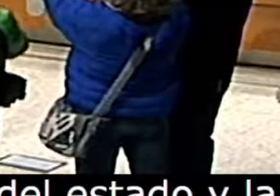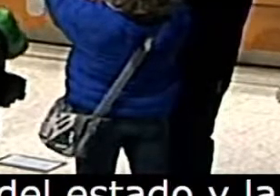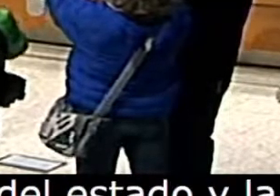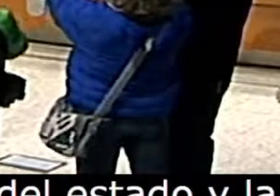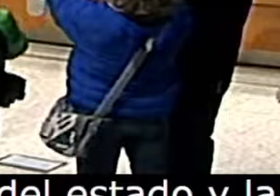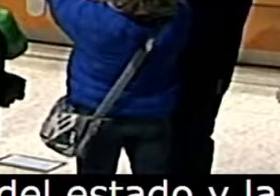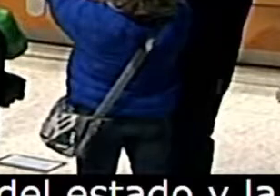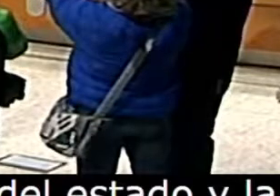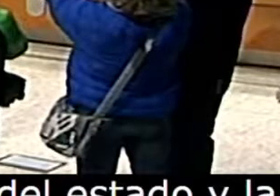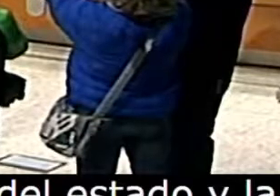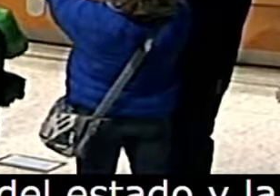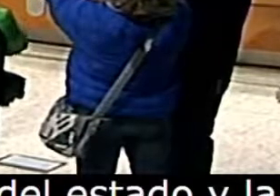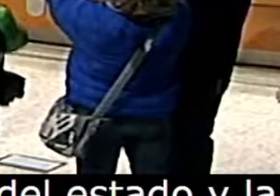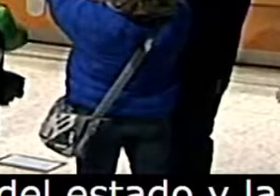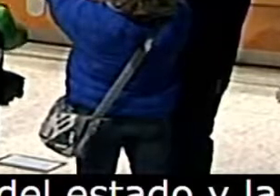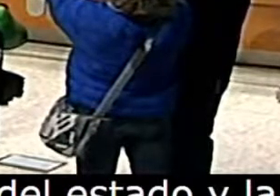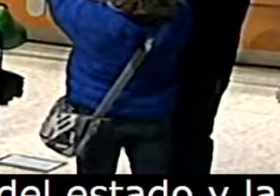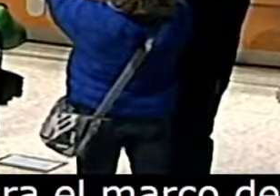previsto en la Ley